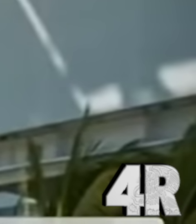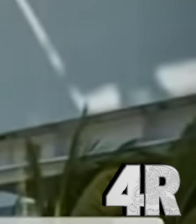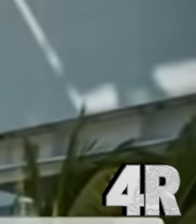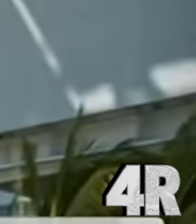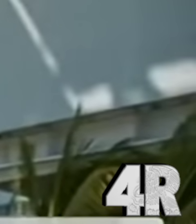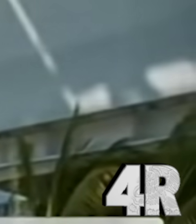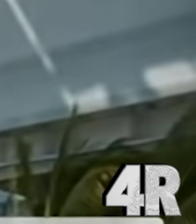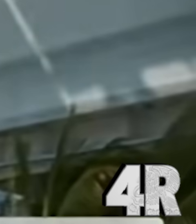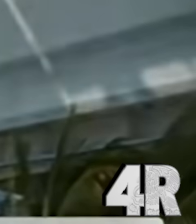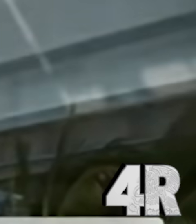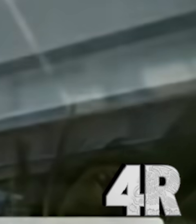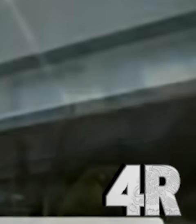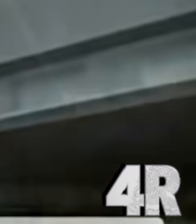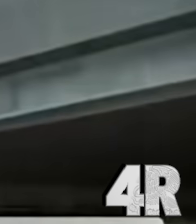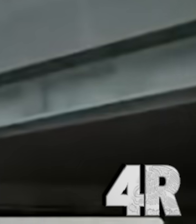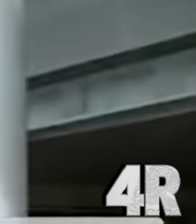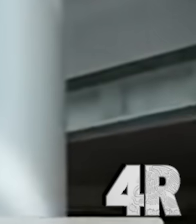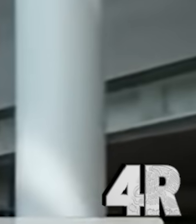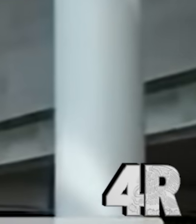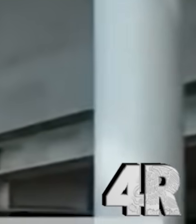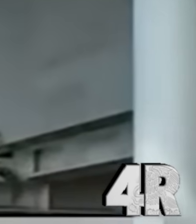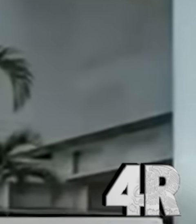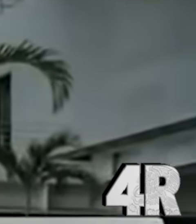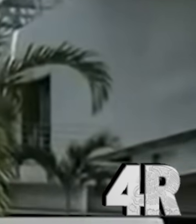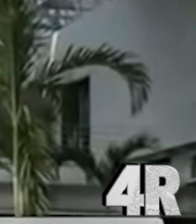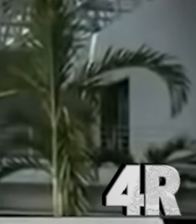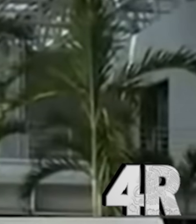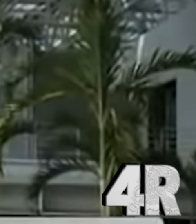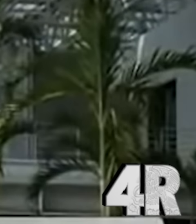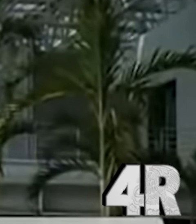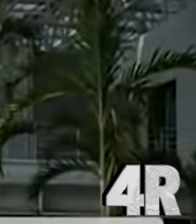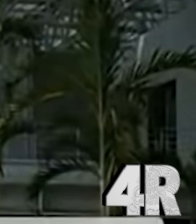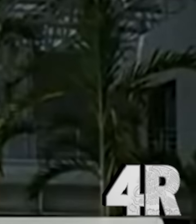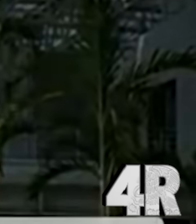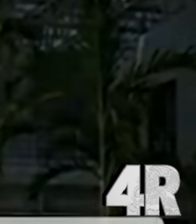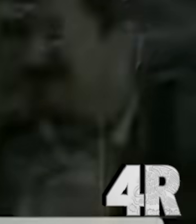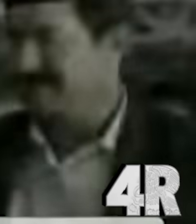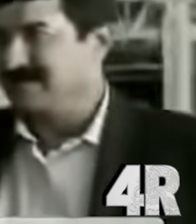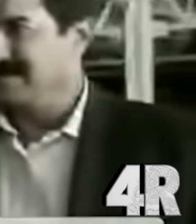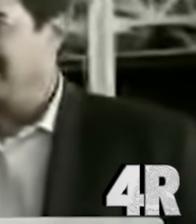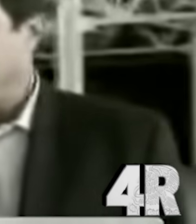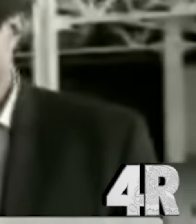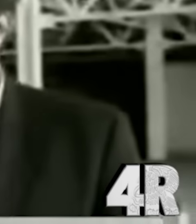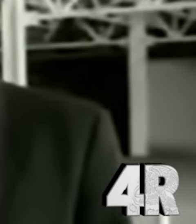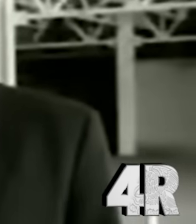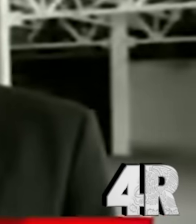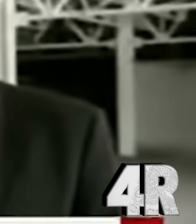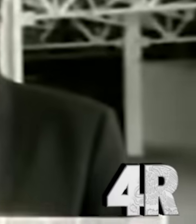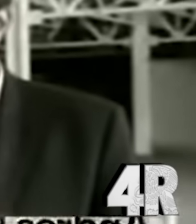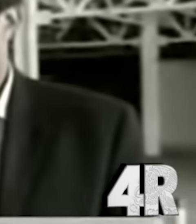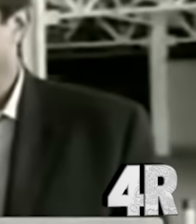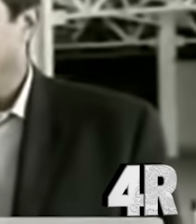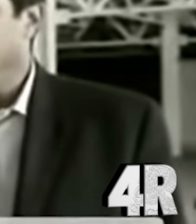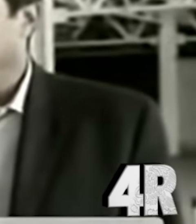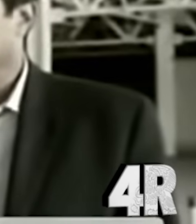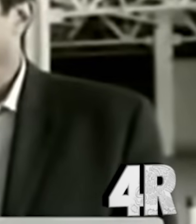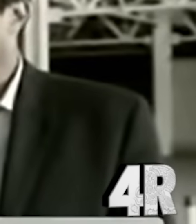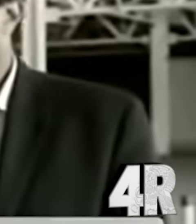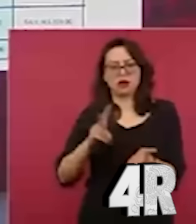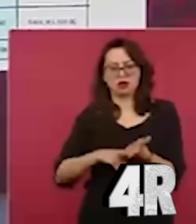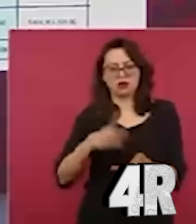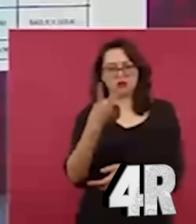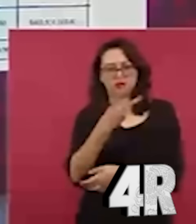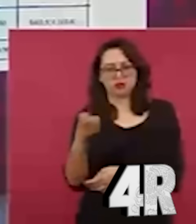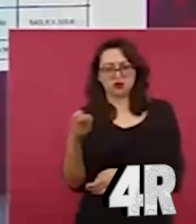estos contratos con el gobierno federal, pero él les avisó que de antemano estaría rompiendo estos contratos en sus